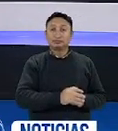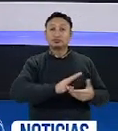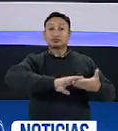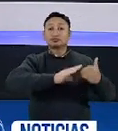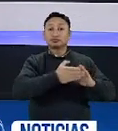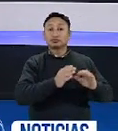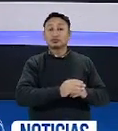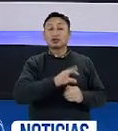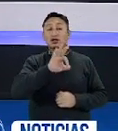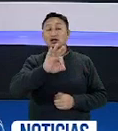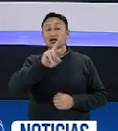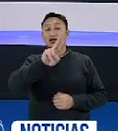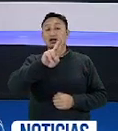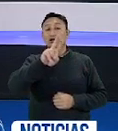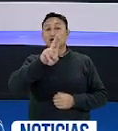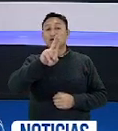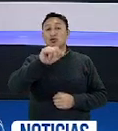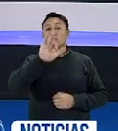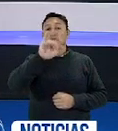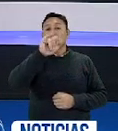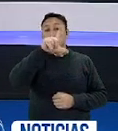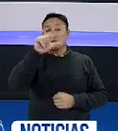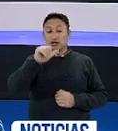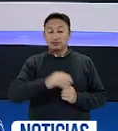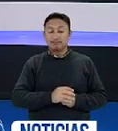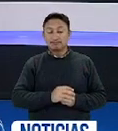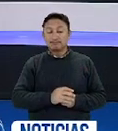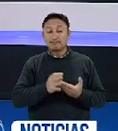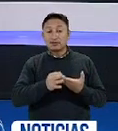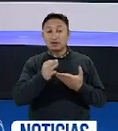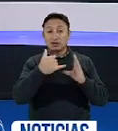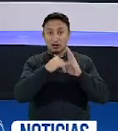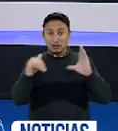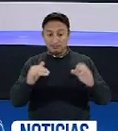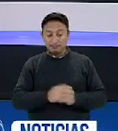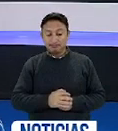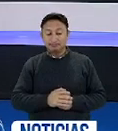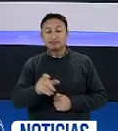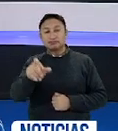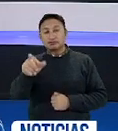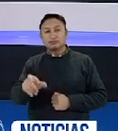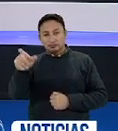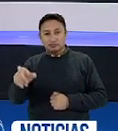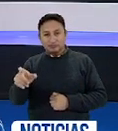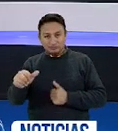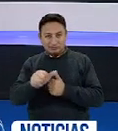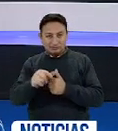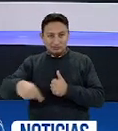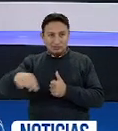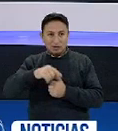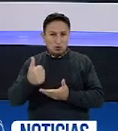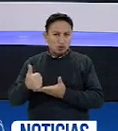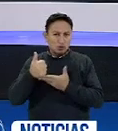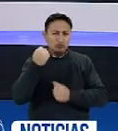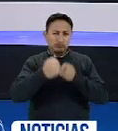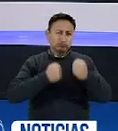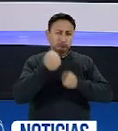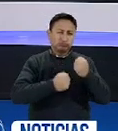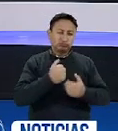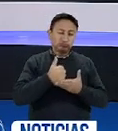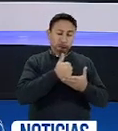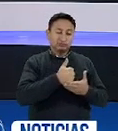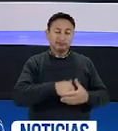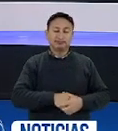La Frutilla, de la parroquia Julio Moreno del Cantón Santa Elena. Los habitantes de esta población rápidamente llegaron al lugar del